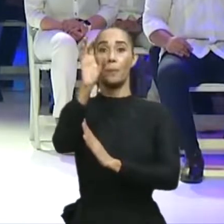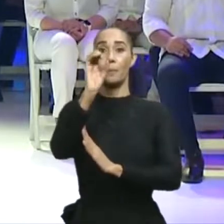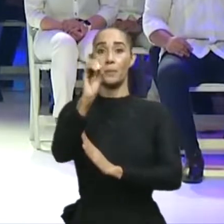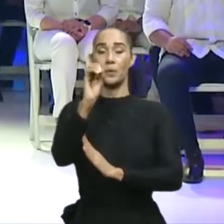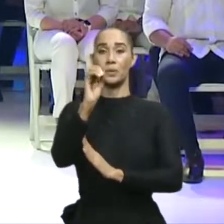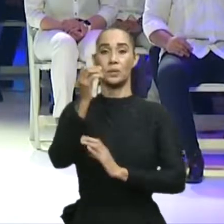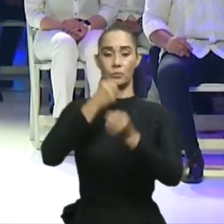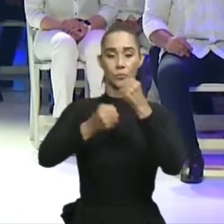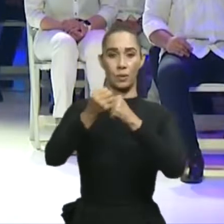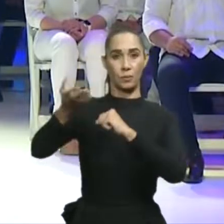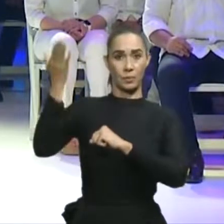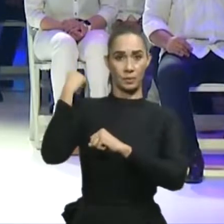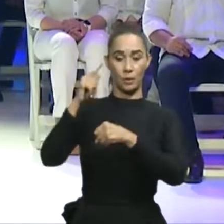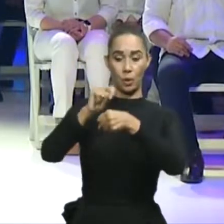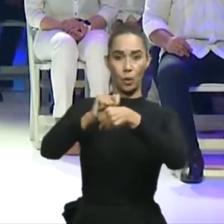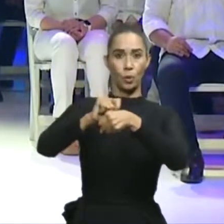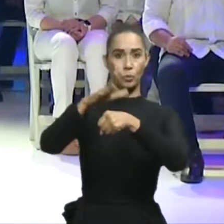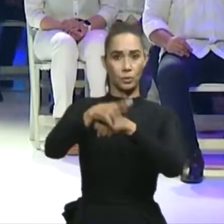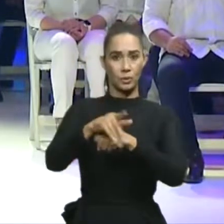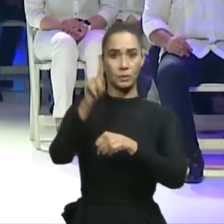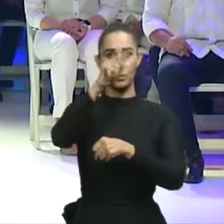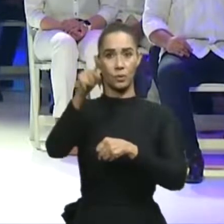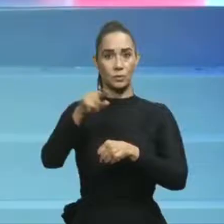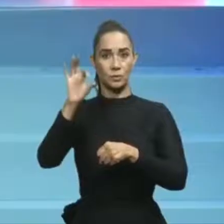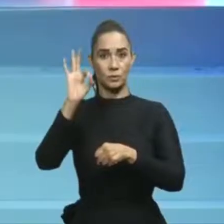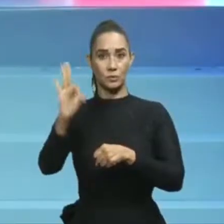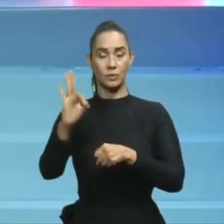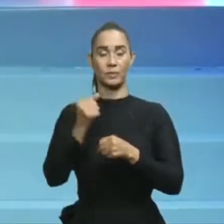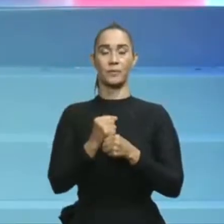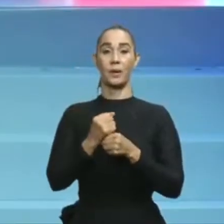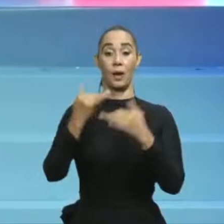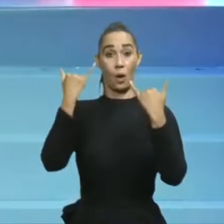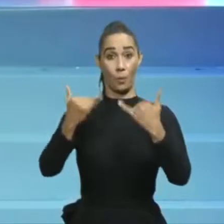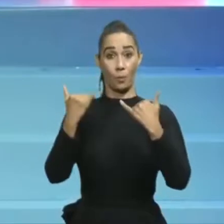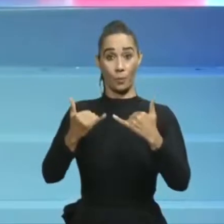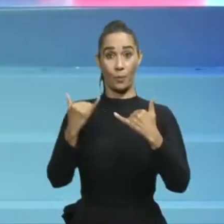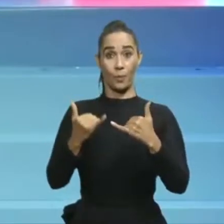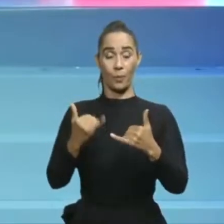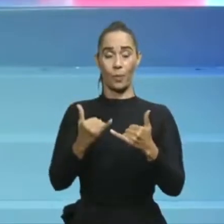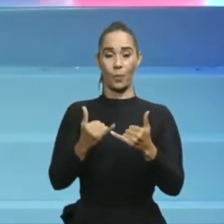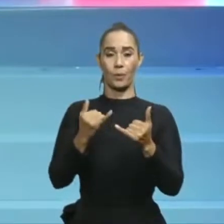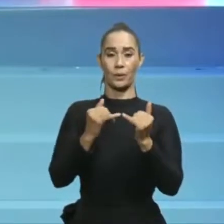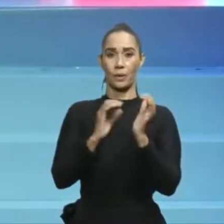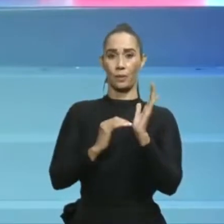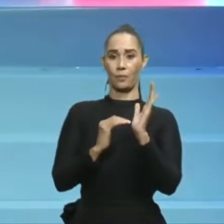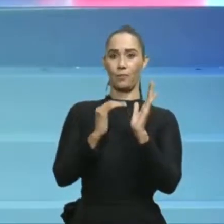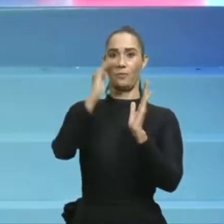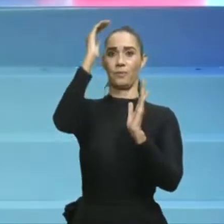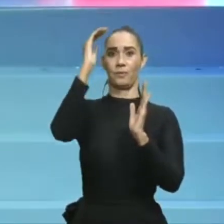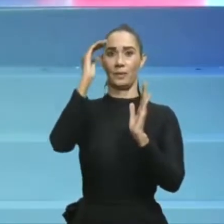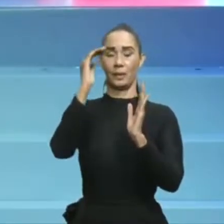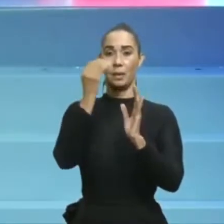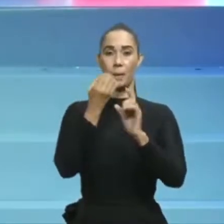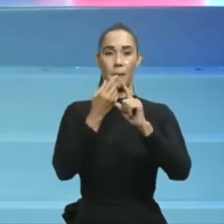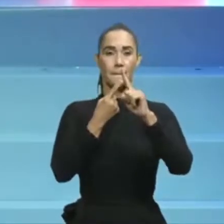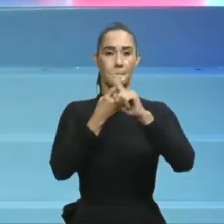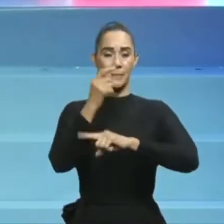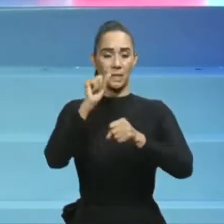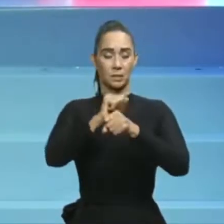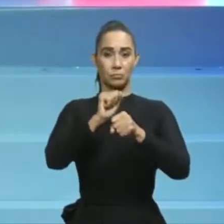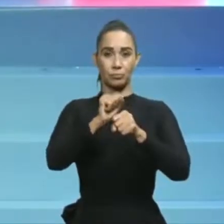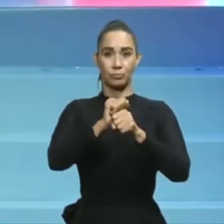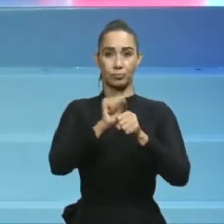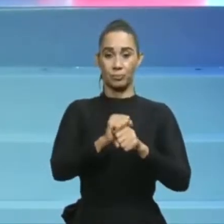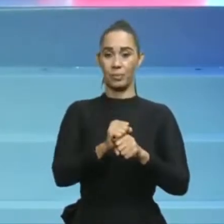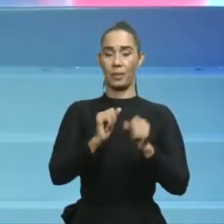sectores como el turismo o las zonas francas están en este momento en cifras récord desde hace meses esto